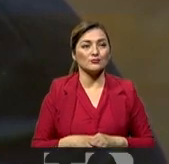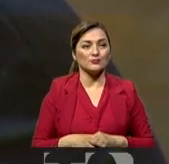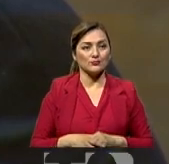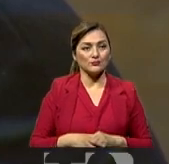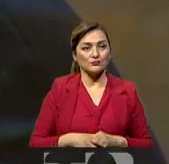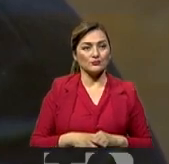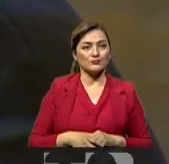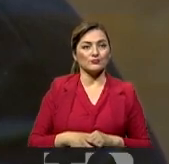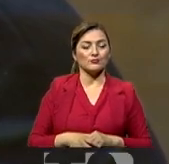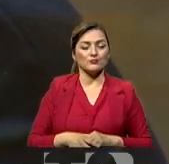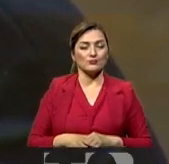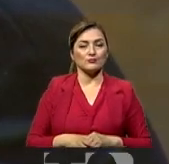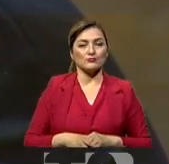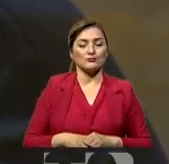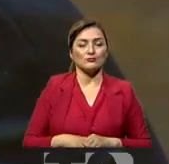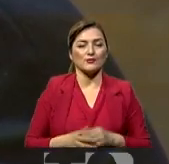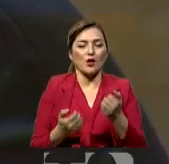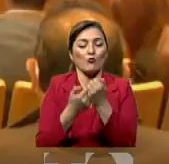apoya